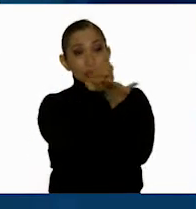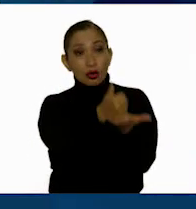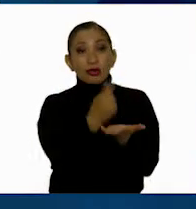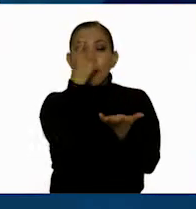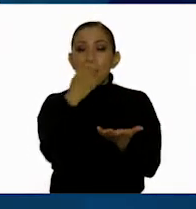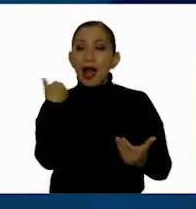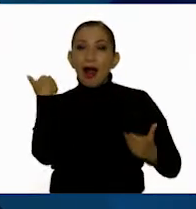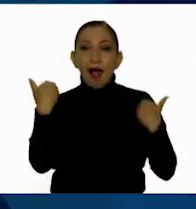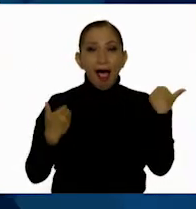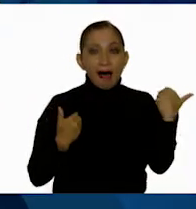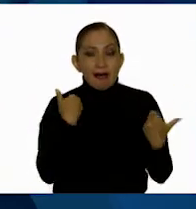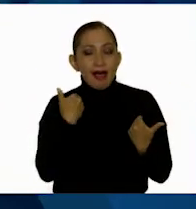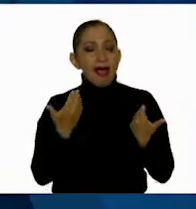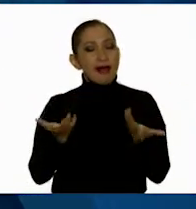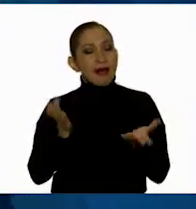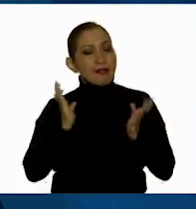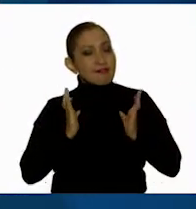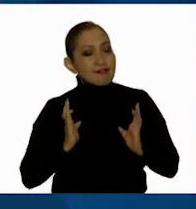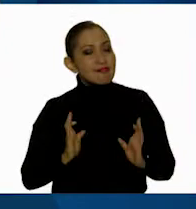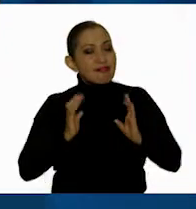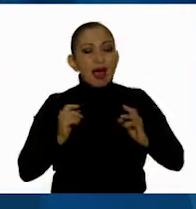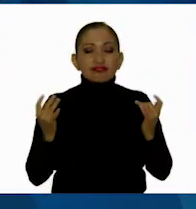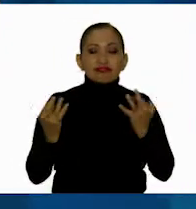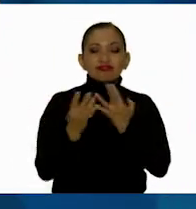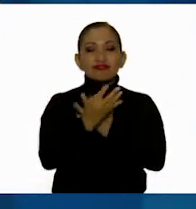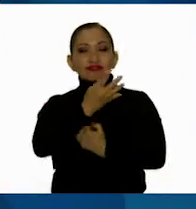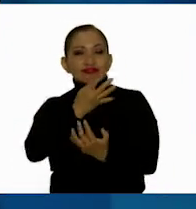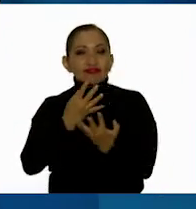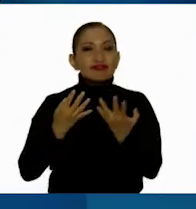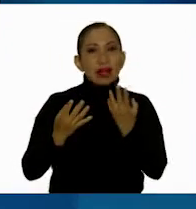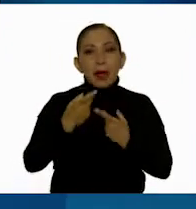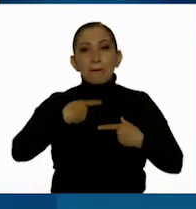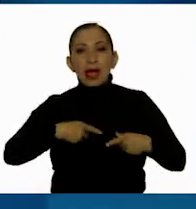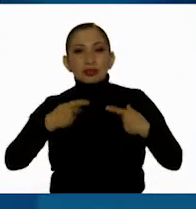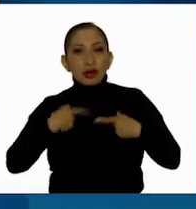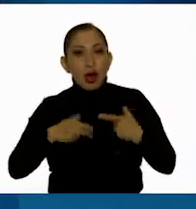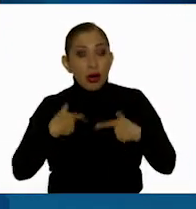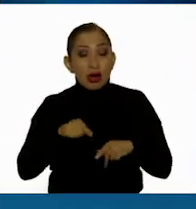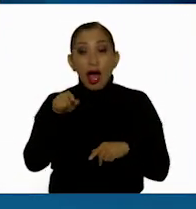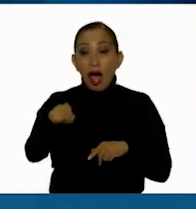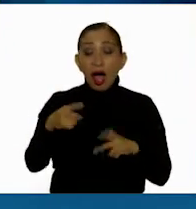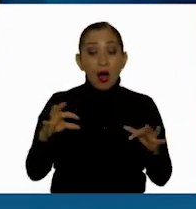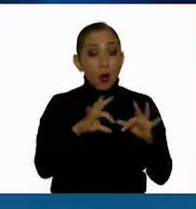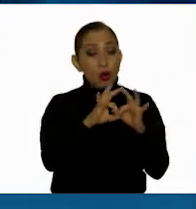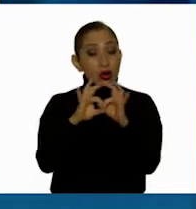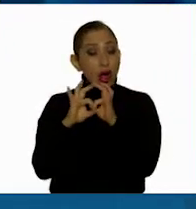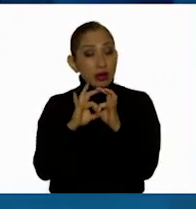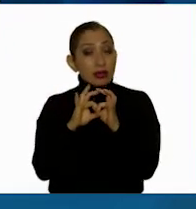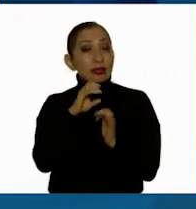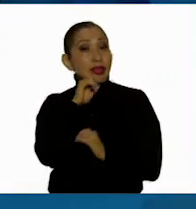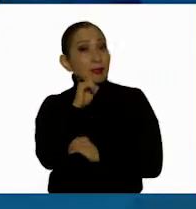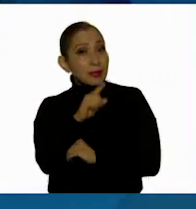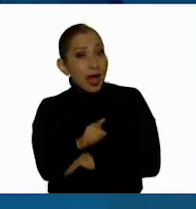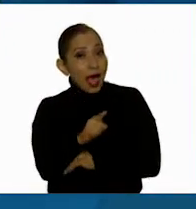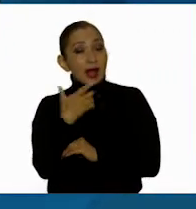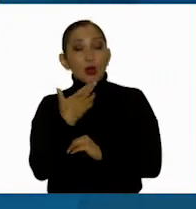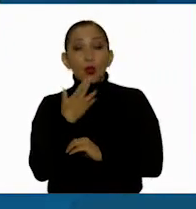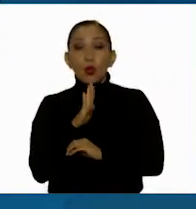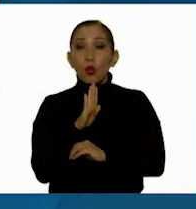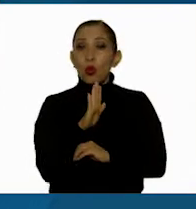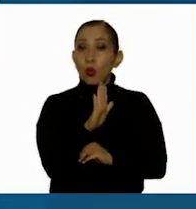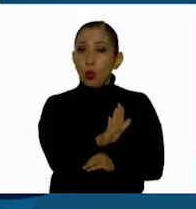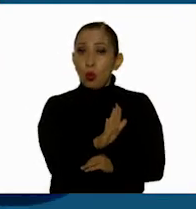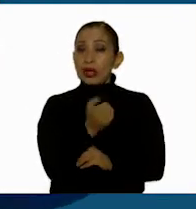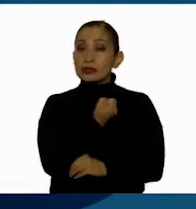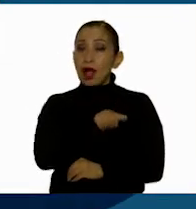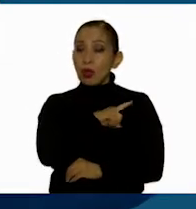la alegría, desahogo y recreación de los habitantes, a su unión y sociedad, y lo que es más, a la conservación de la